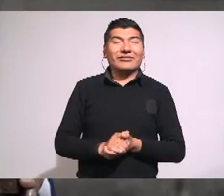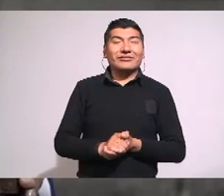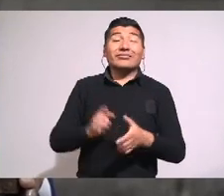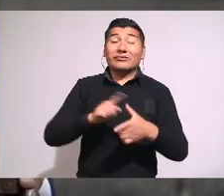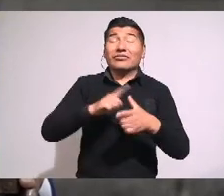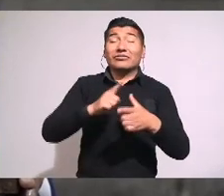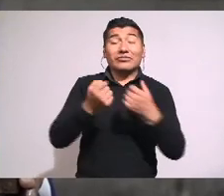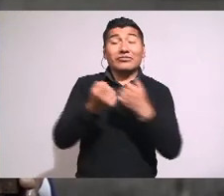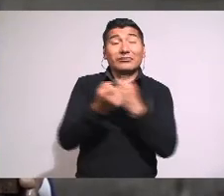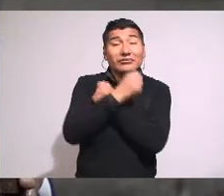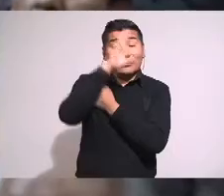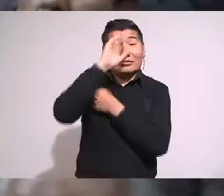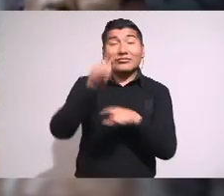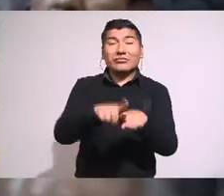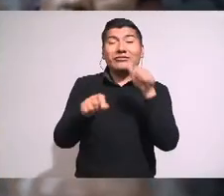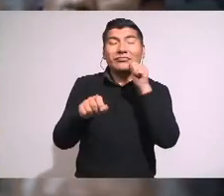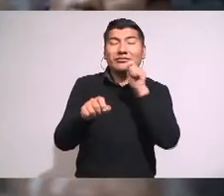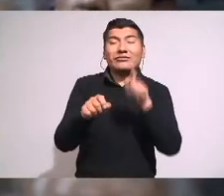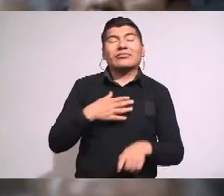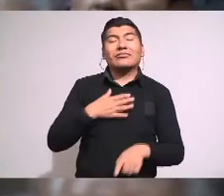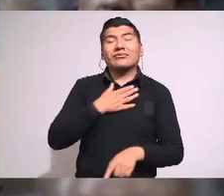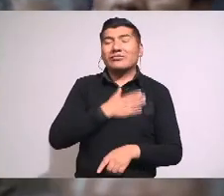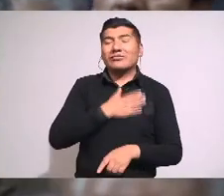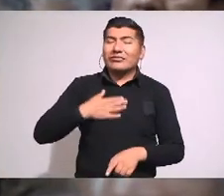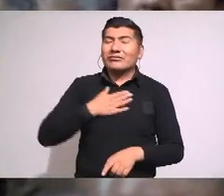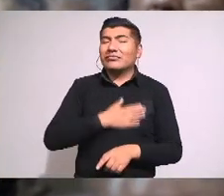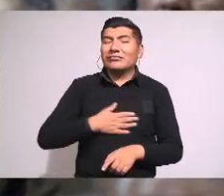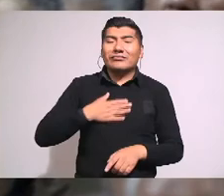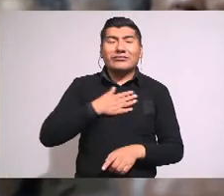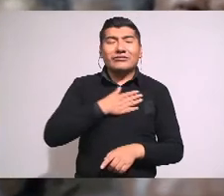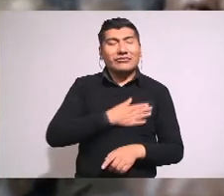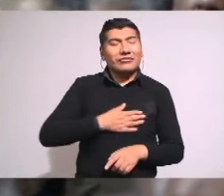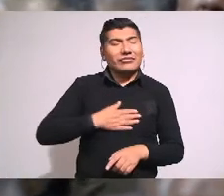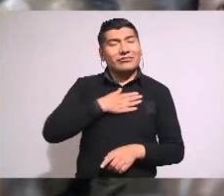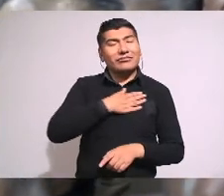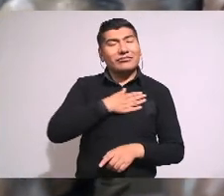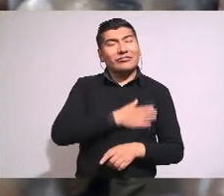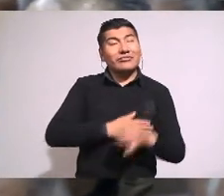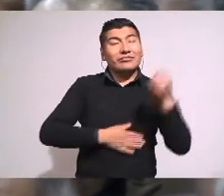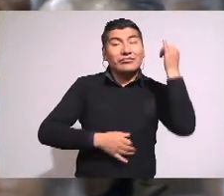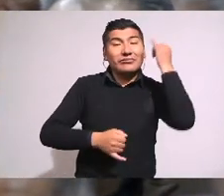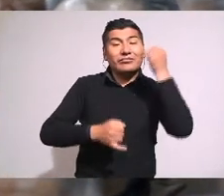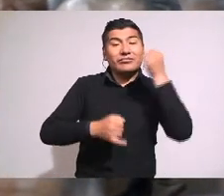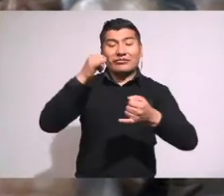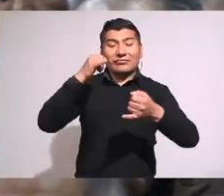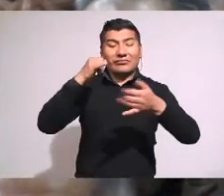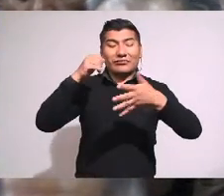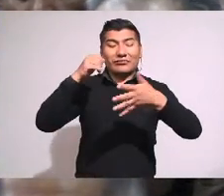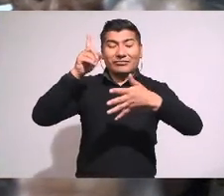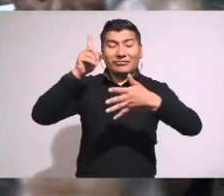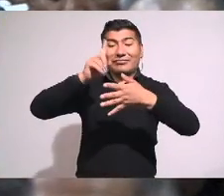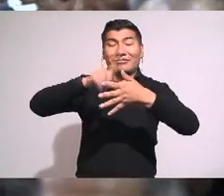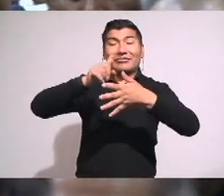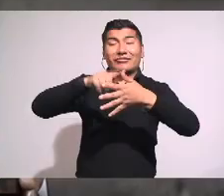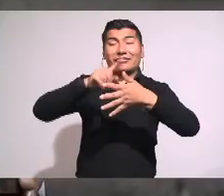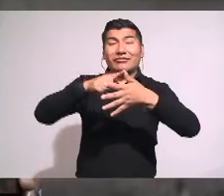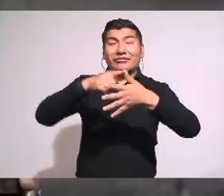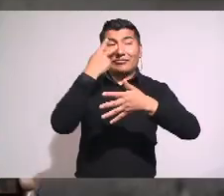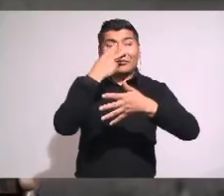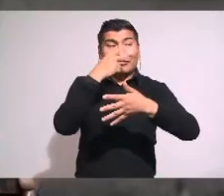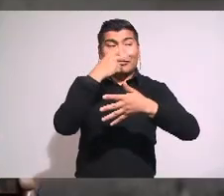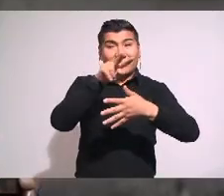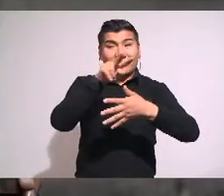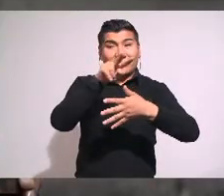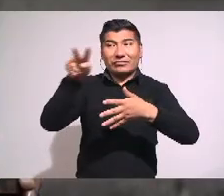Entonces, queridos hermanos, por favor, puntos fundamentales. Y el último piso es ver lo